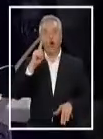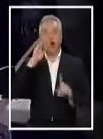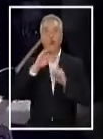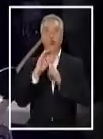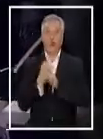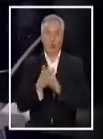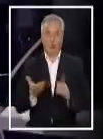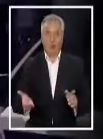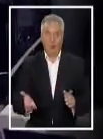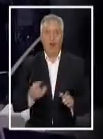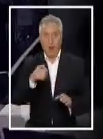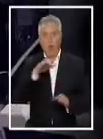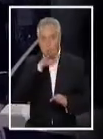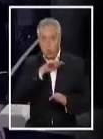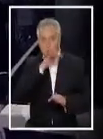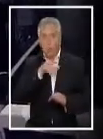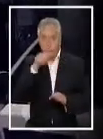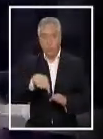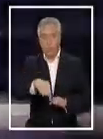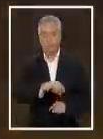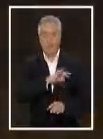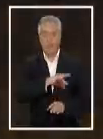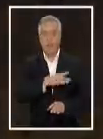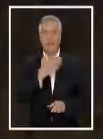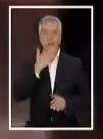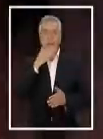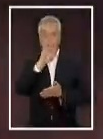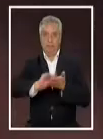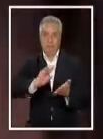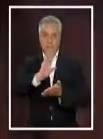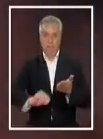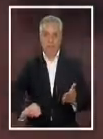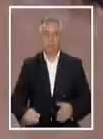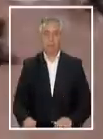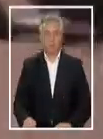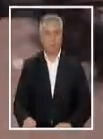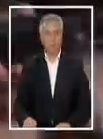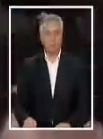está utilizando acá en nuestro país.